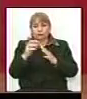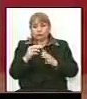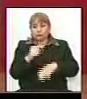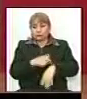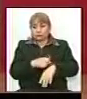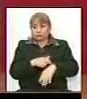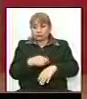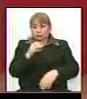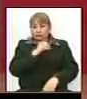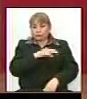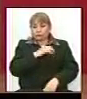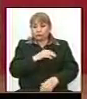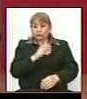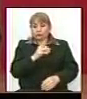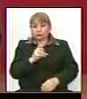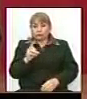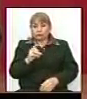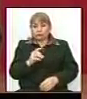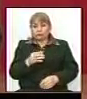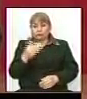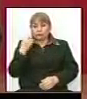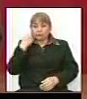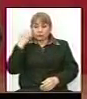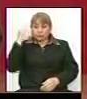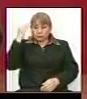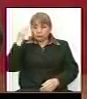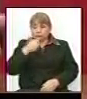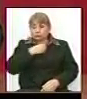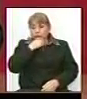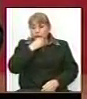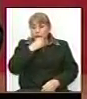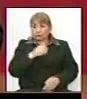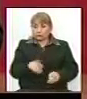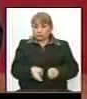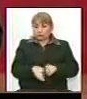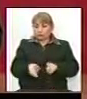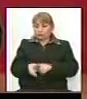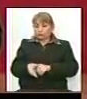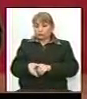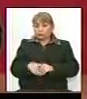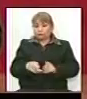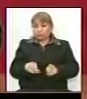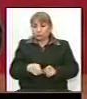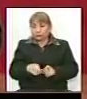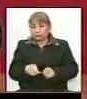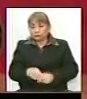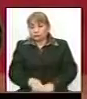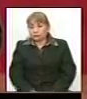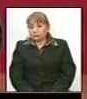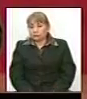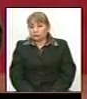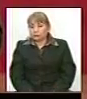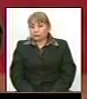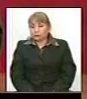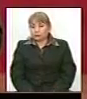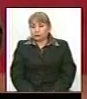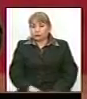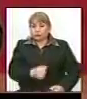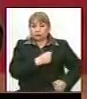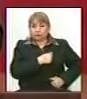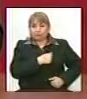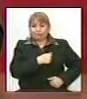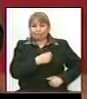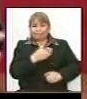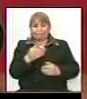en beneficio de los adultos mayores. Y también, a mi otro lado, también tengo otro ejército, el ejército de técnicos,